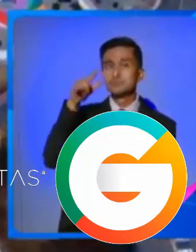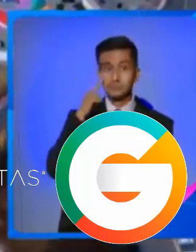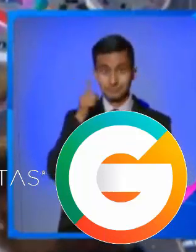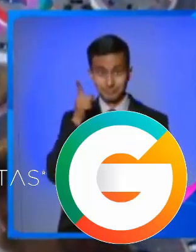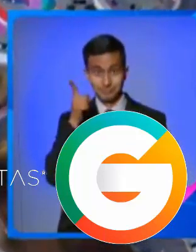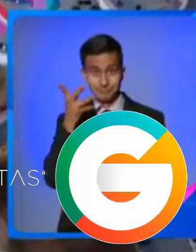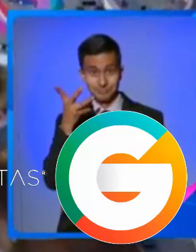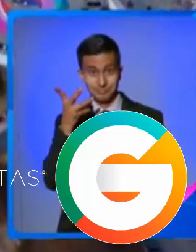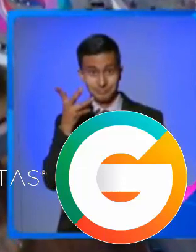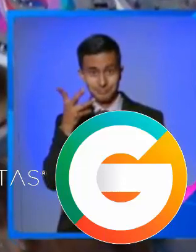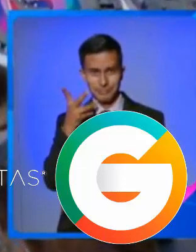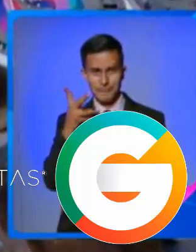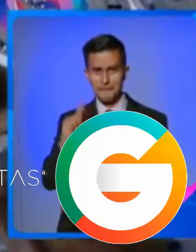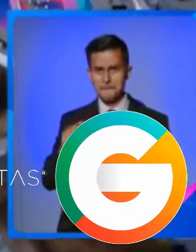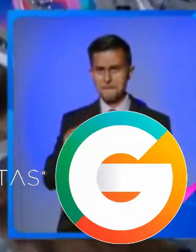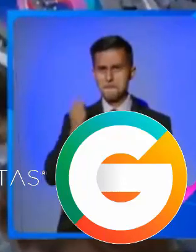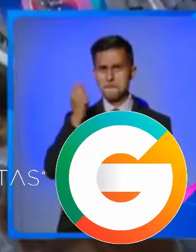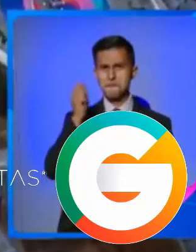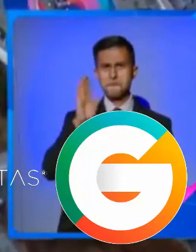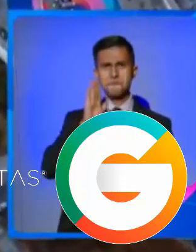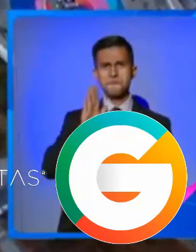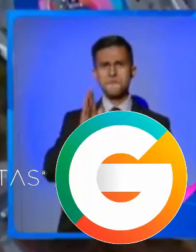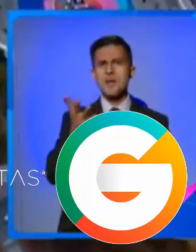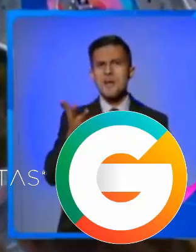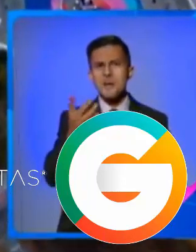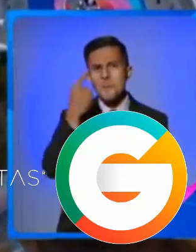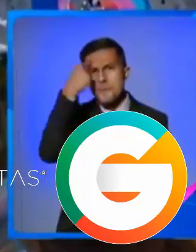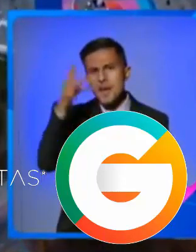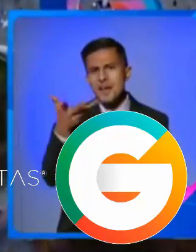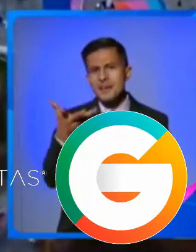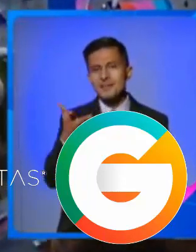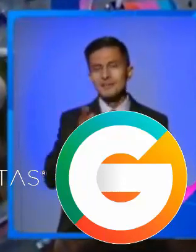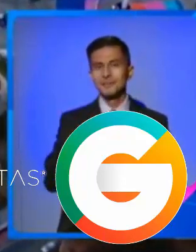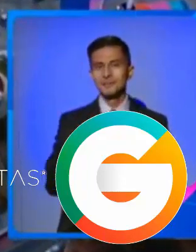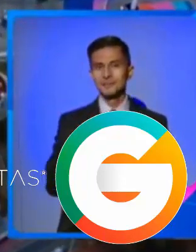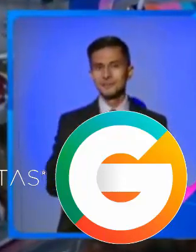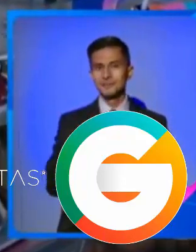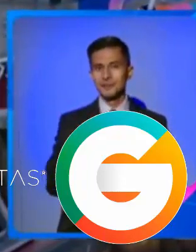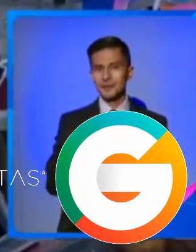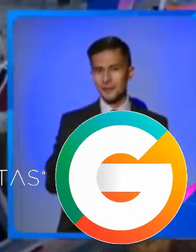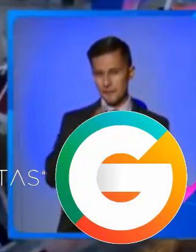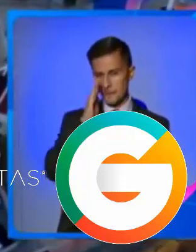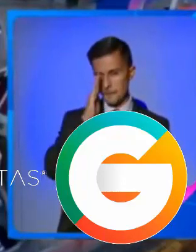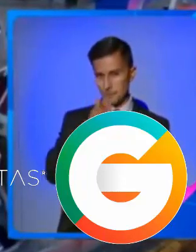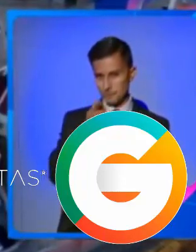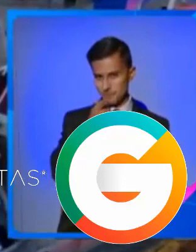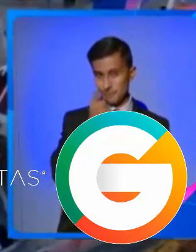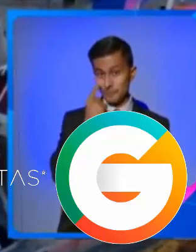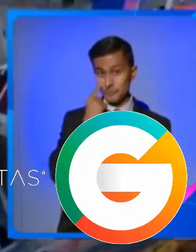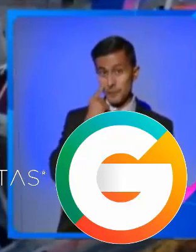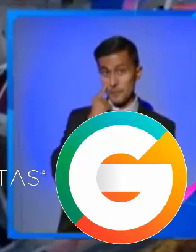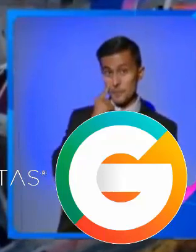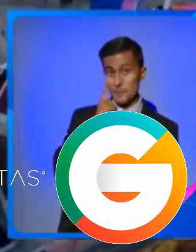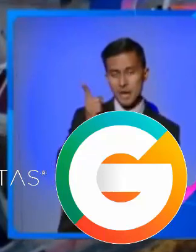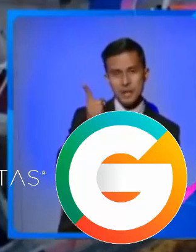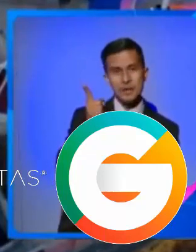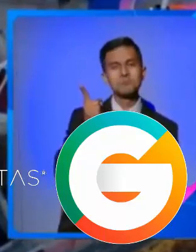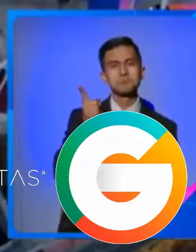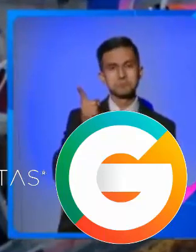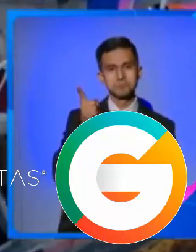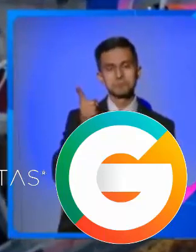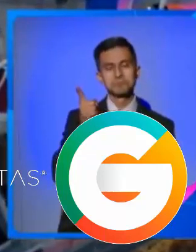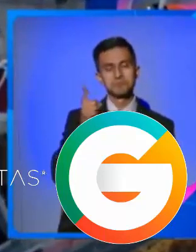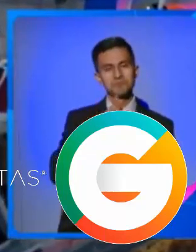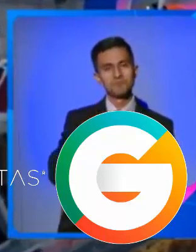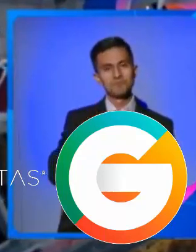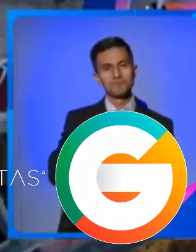Estas tecnologías, ¿por qué se las enseño? Porque quiero que vean con la tecnología y